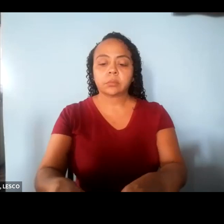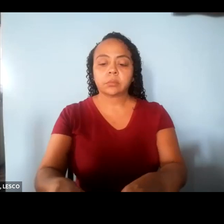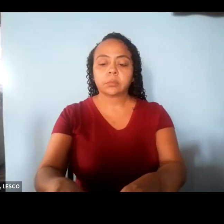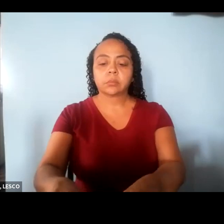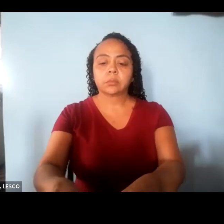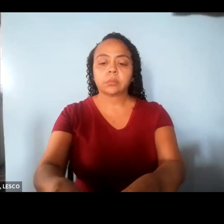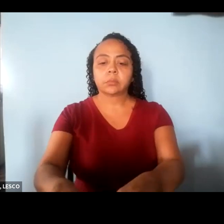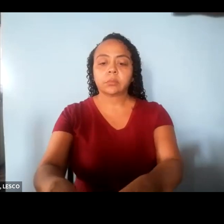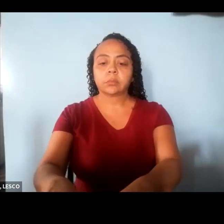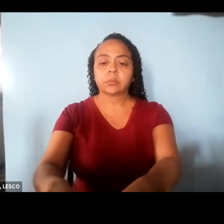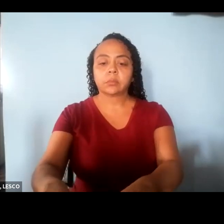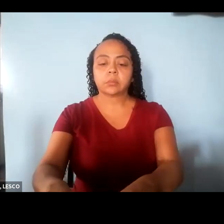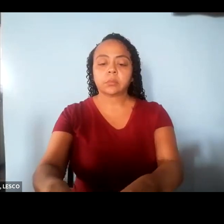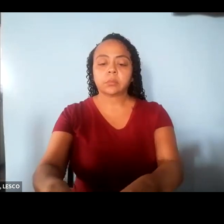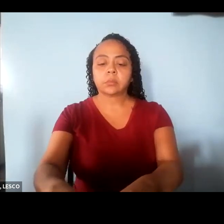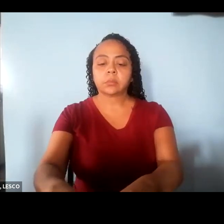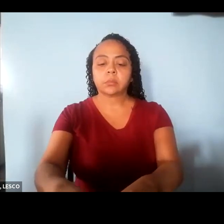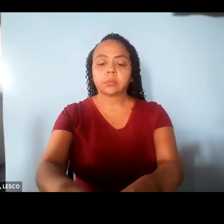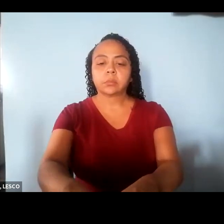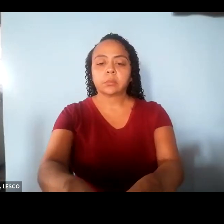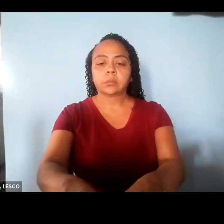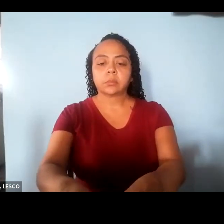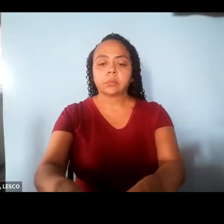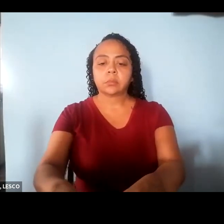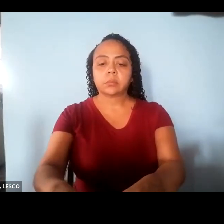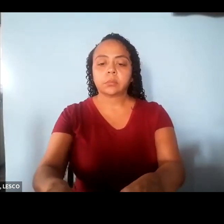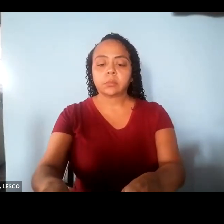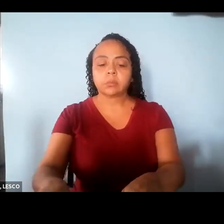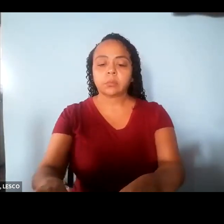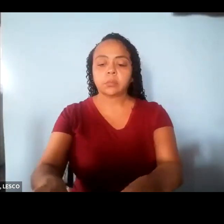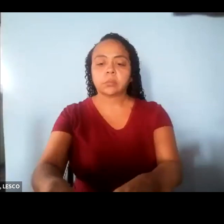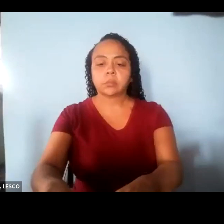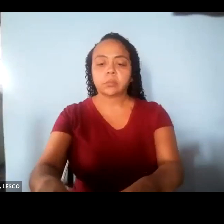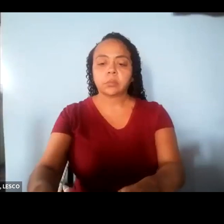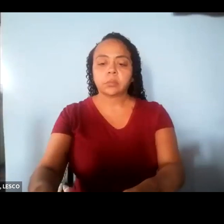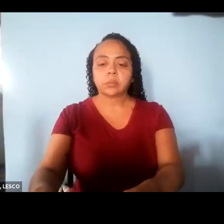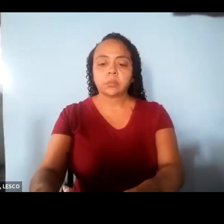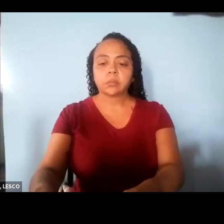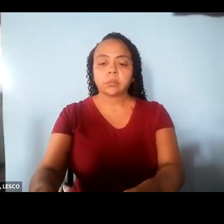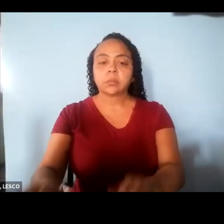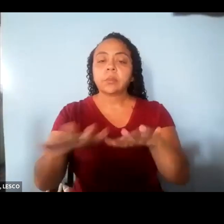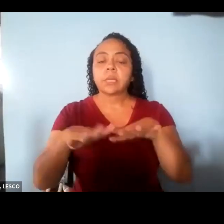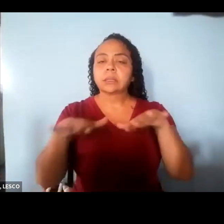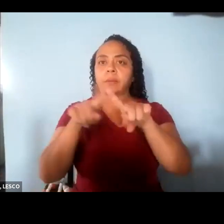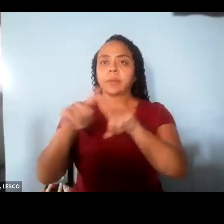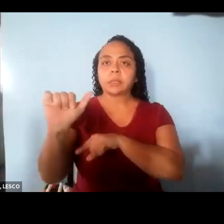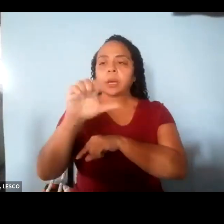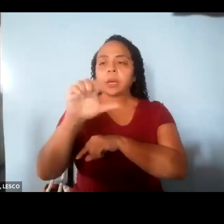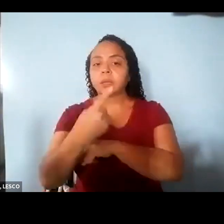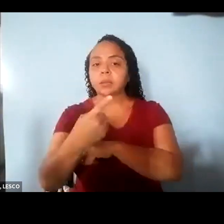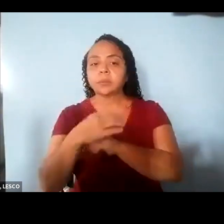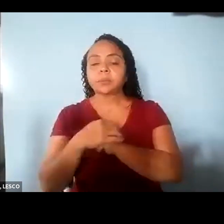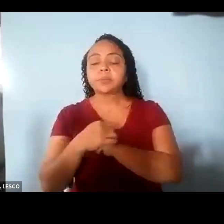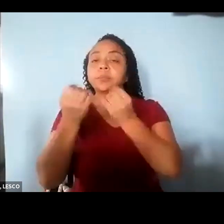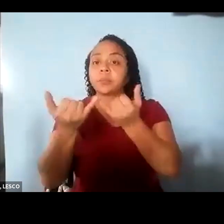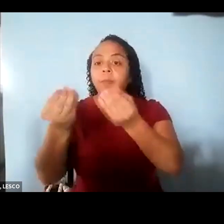durante la pandemia casi aceleradamente un escenario multi amenaza como claudia lo ha mencionado nos los ha dejado enseñanzas